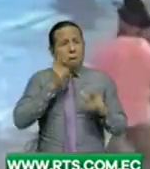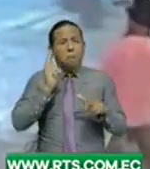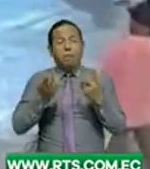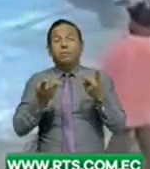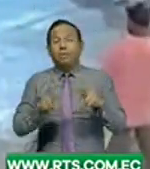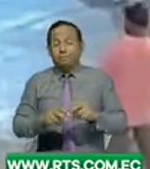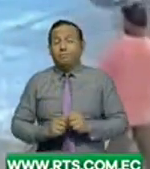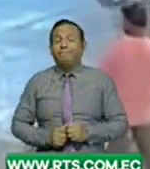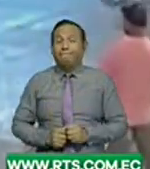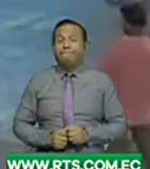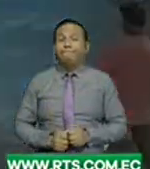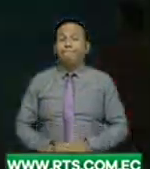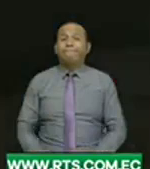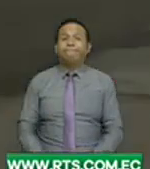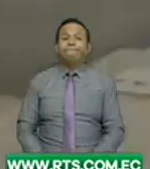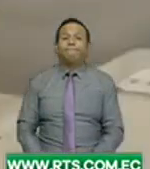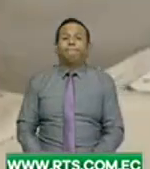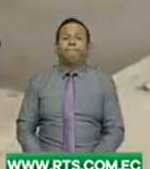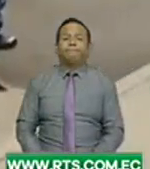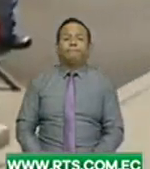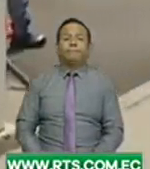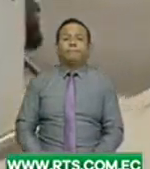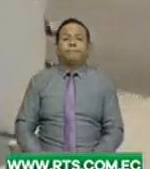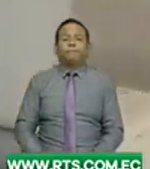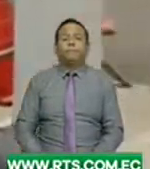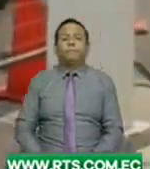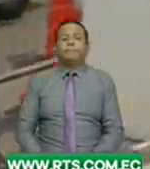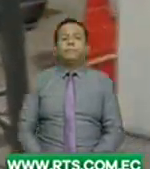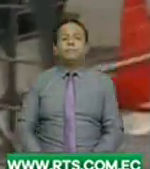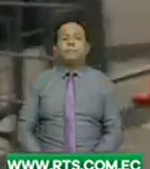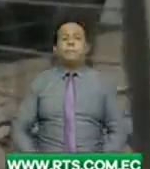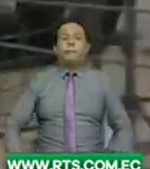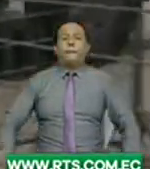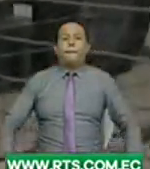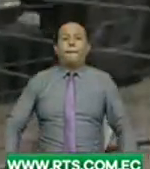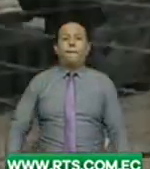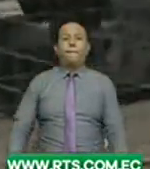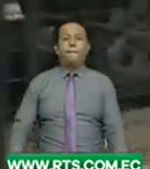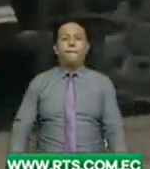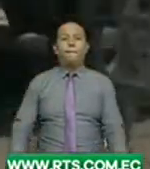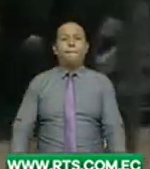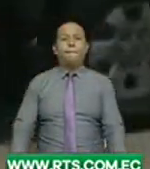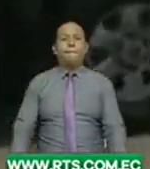Con cámaras de David Arandi y José Aspiazu, informó Jorge Escobar.